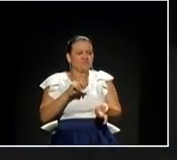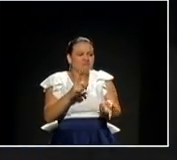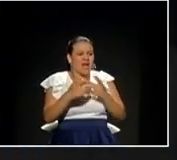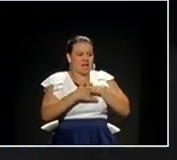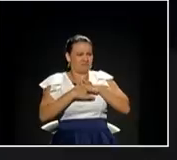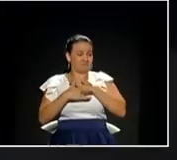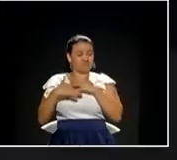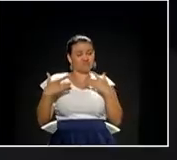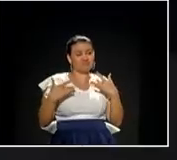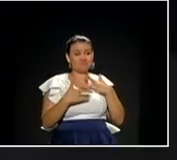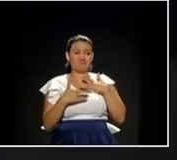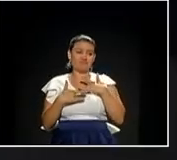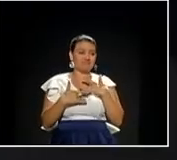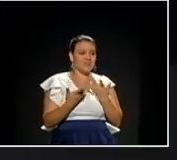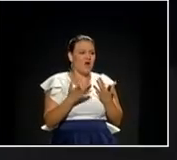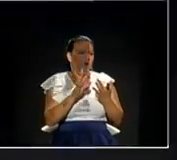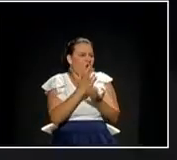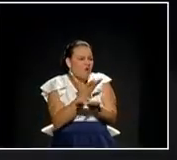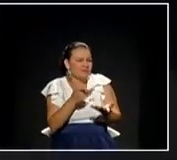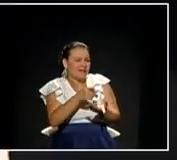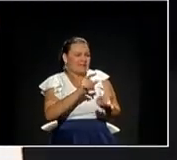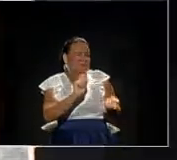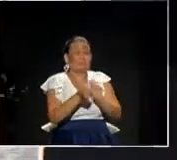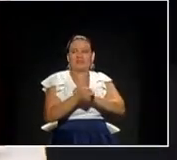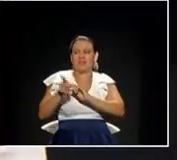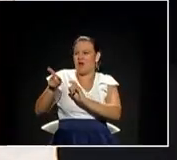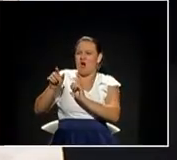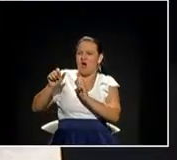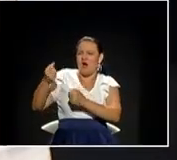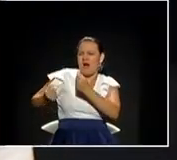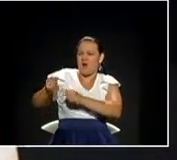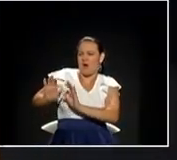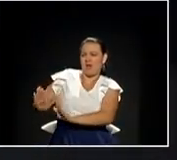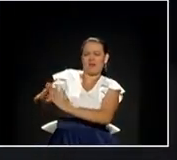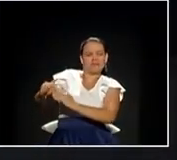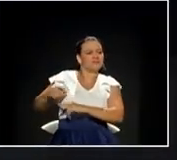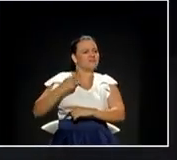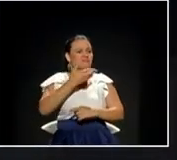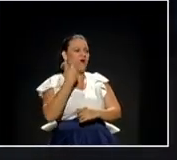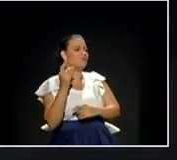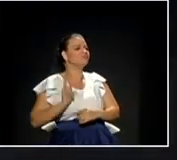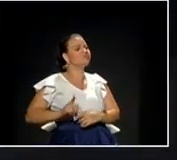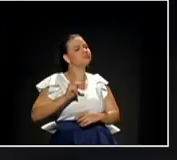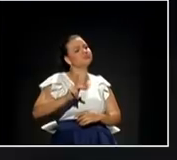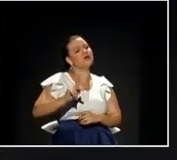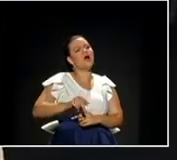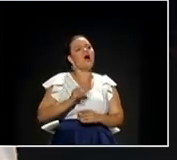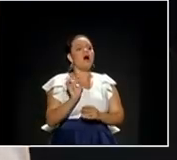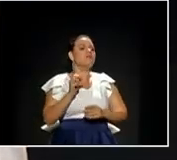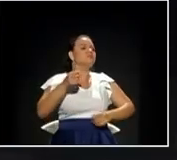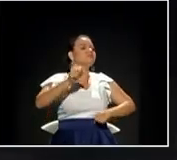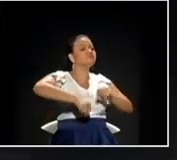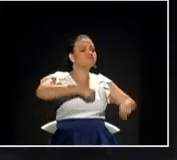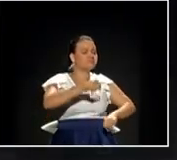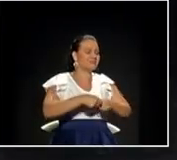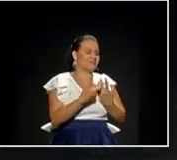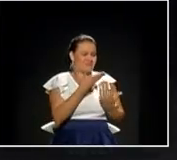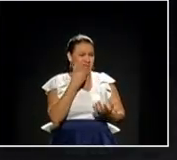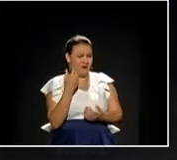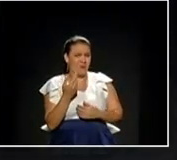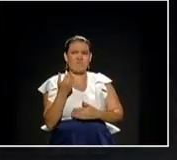construcción el transporte público usamos más transporte público durante estas primeras etapas yo creo que podríamos pensar e inclusive